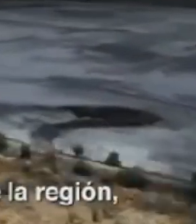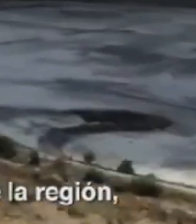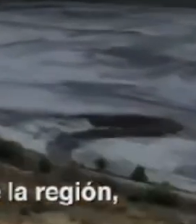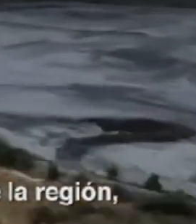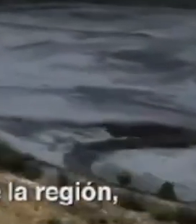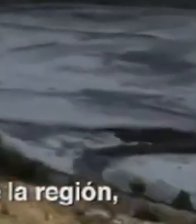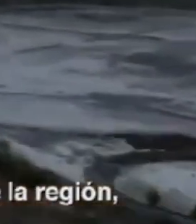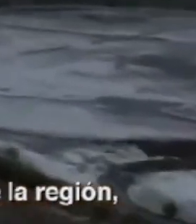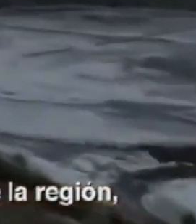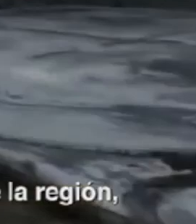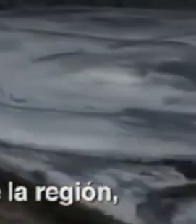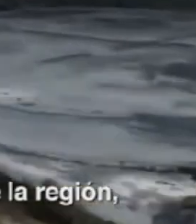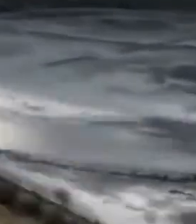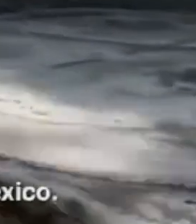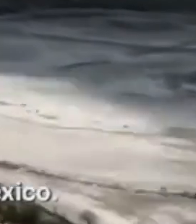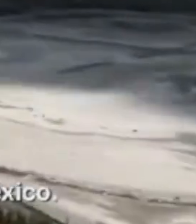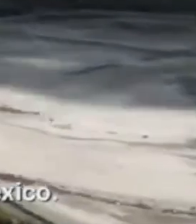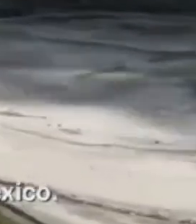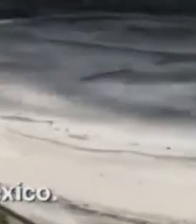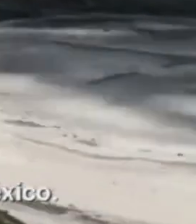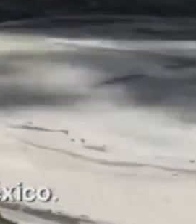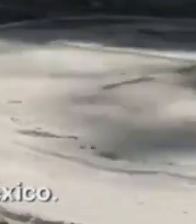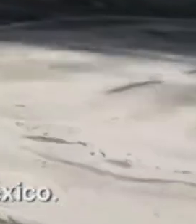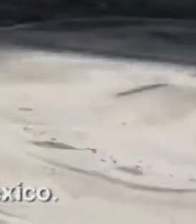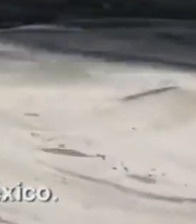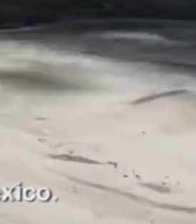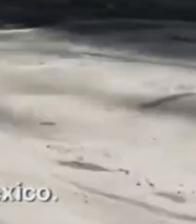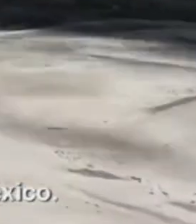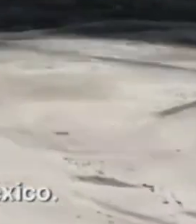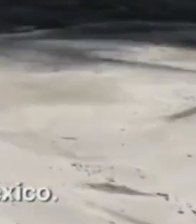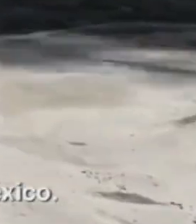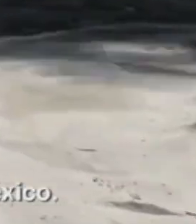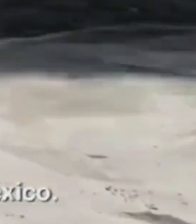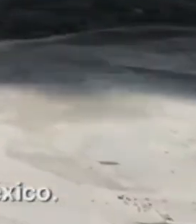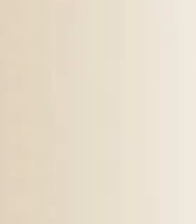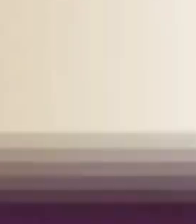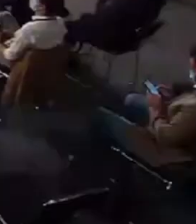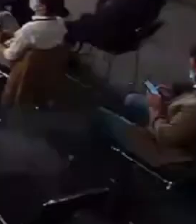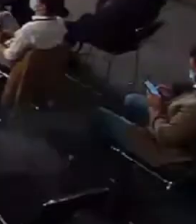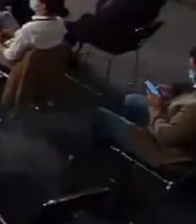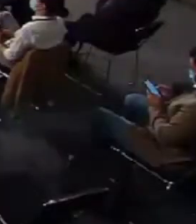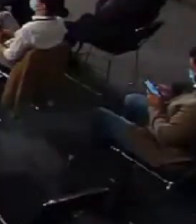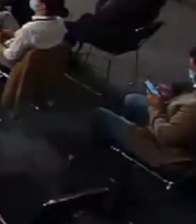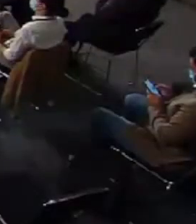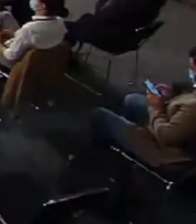contribuye a recuperar la vocación ambiental de la región en beneficio de los habitantes del Valle de México.